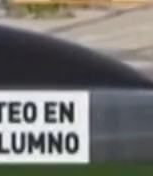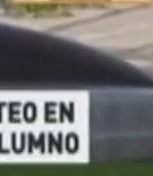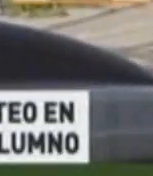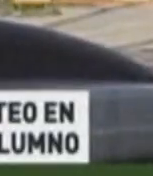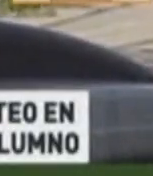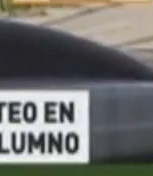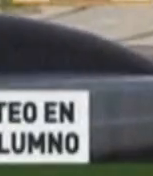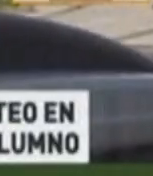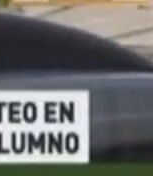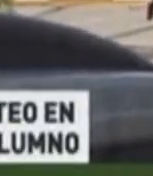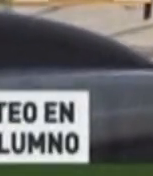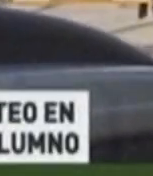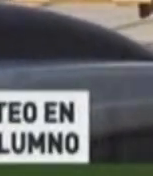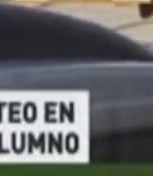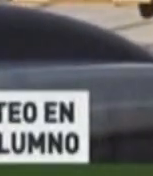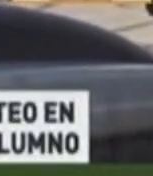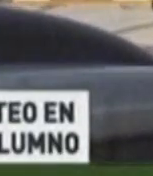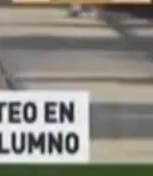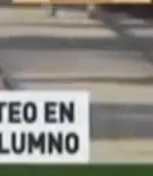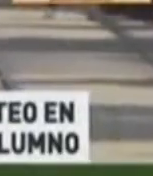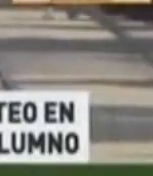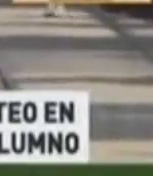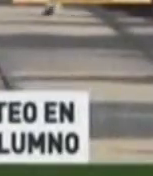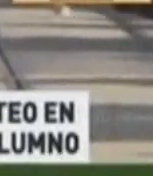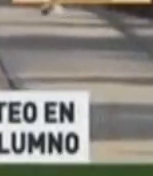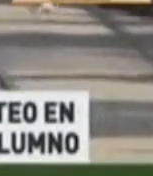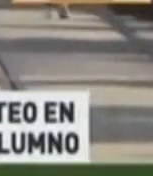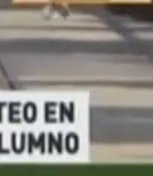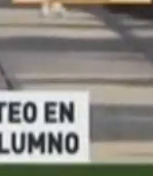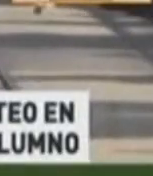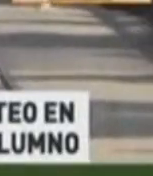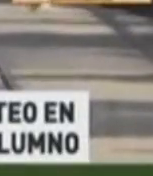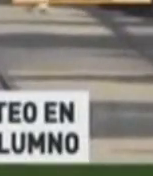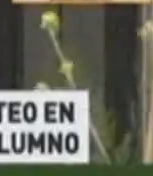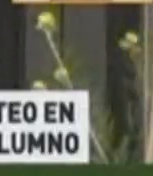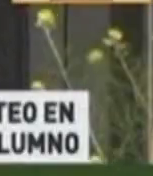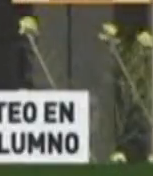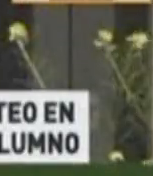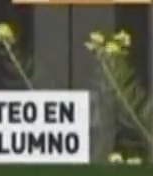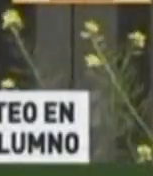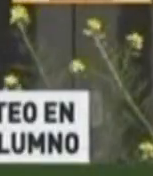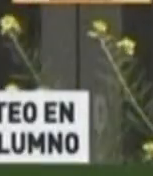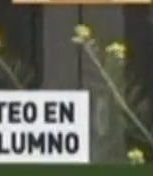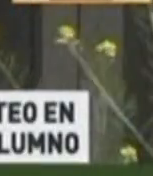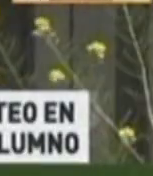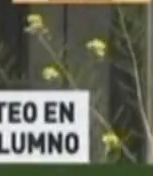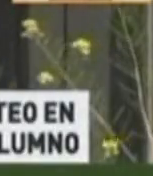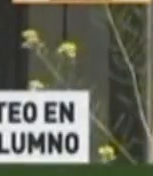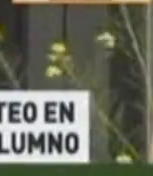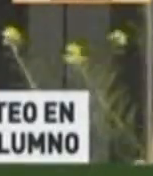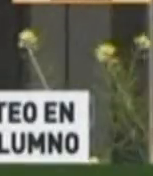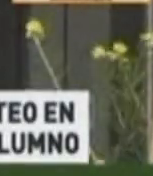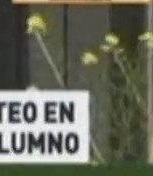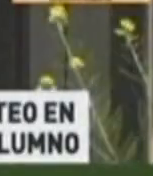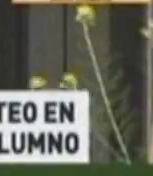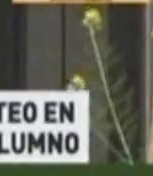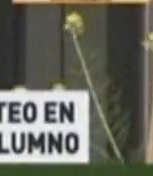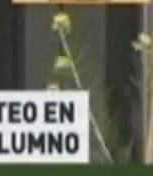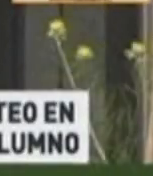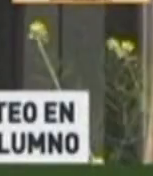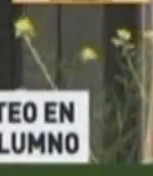de 22 años, el cual era víctima de acoso escolar. La policía lo encontró muerto posteriormente en el baño del instituto,